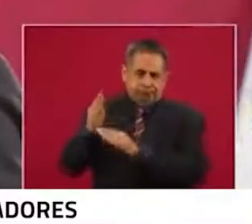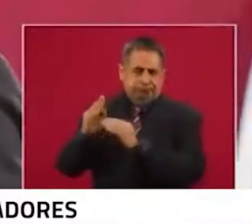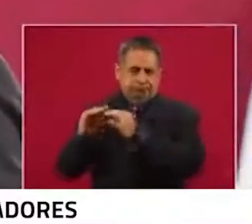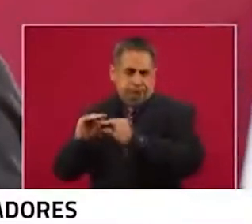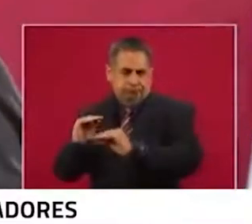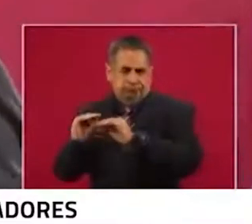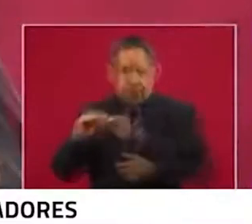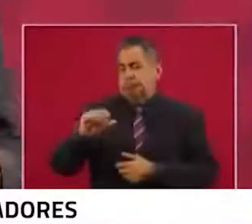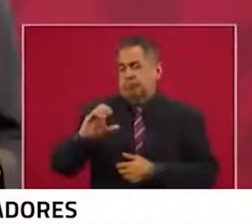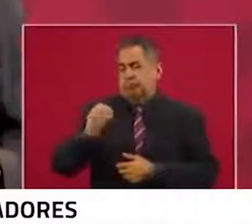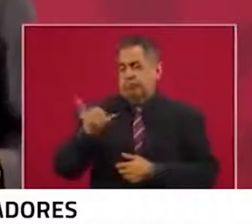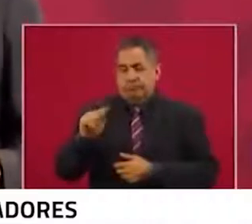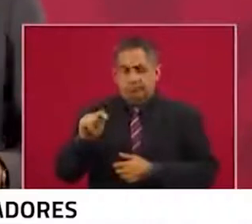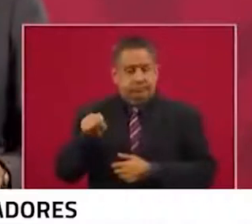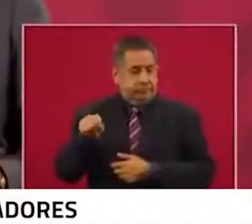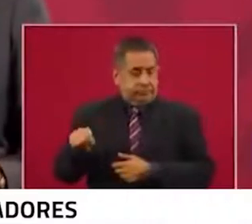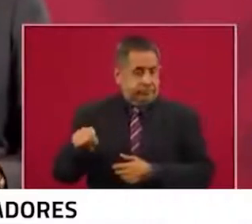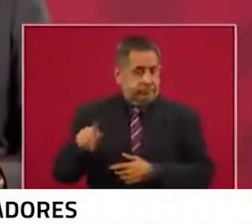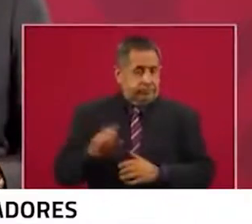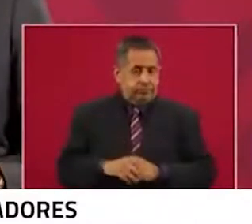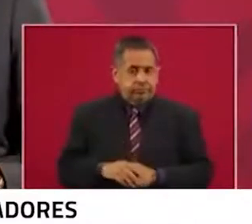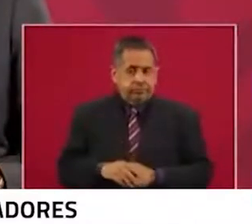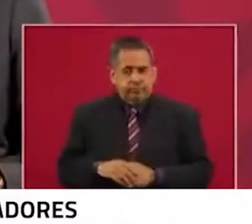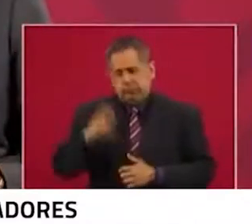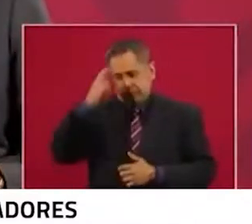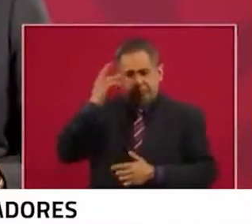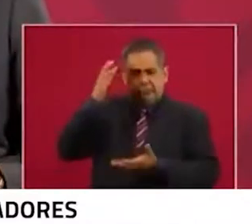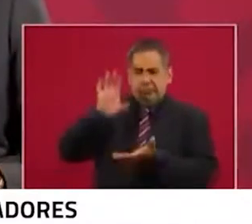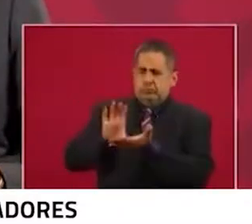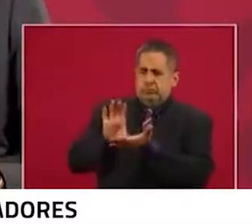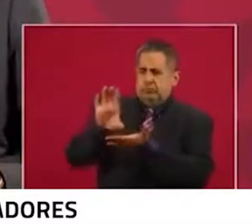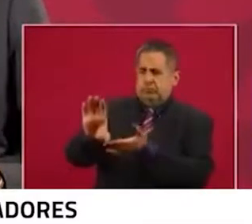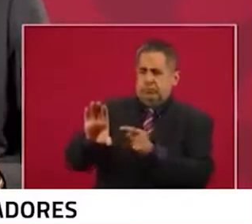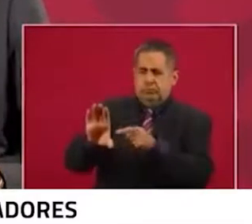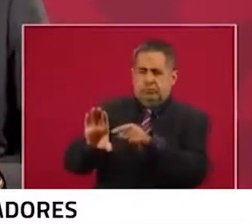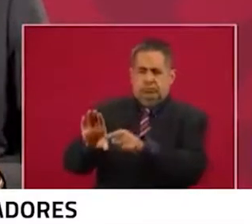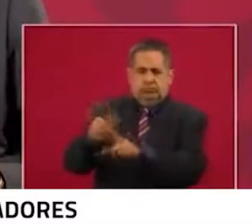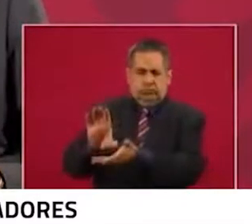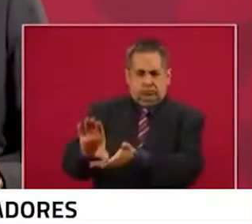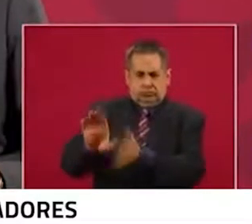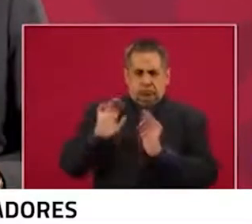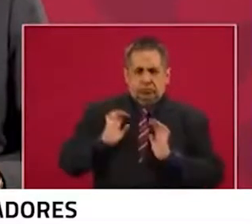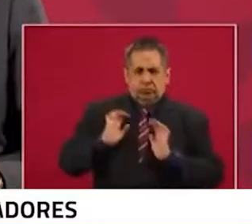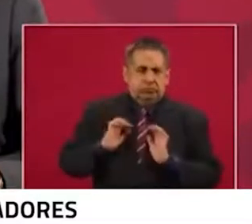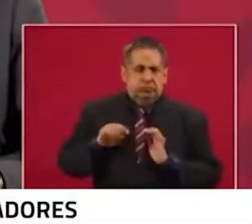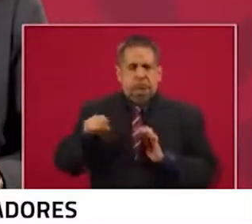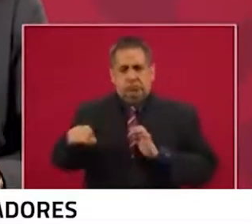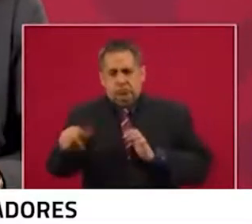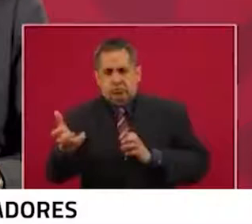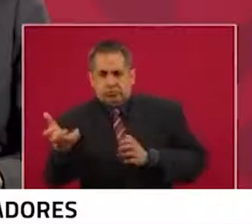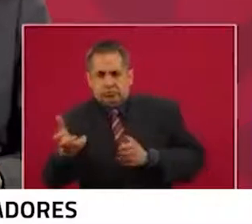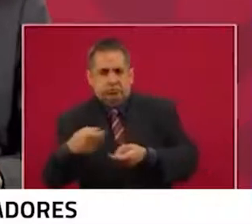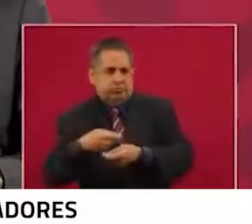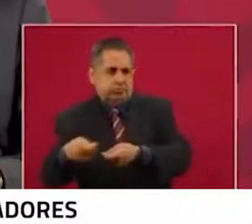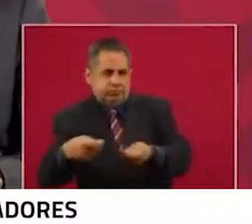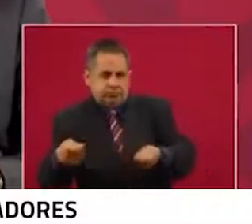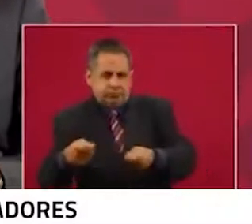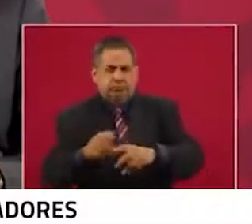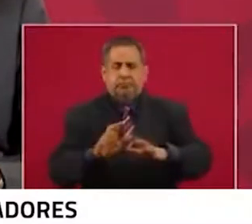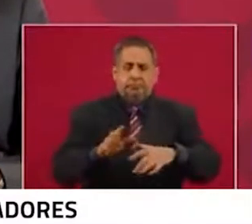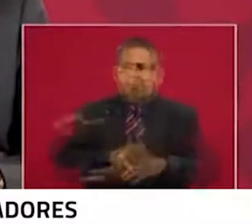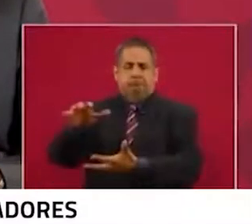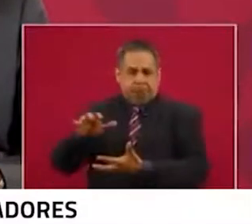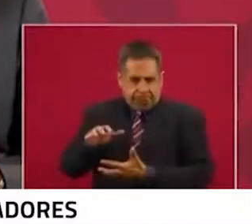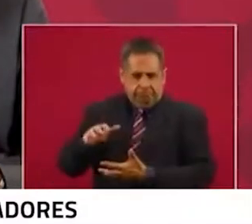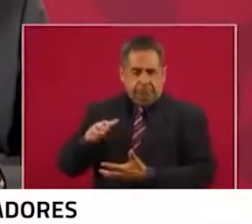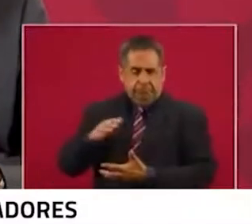eran fideicomisos totalmente autónomos, sin control. Bueno, los investigadores van a seguir